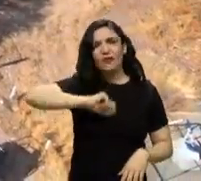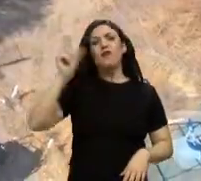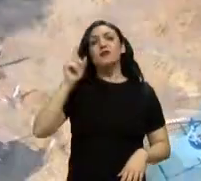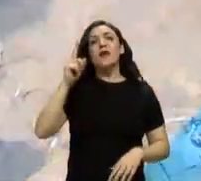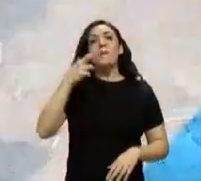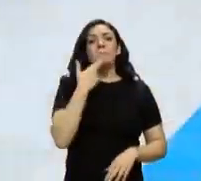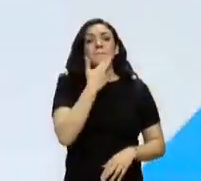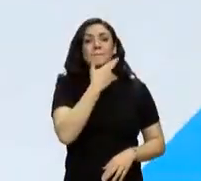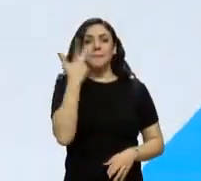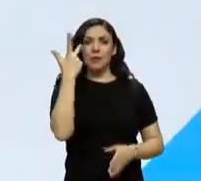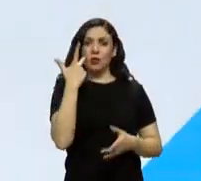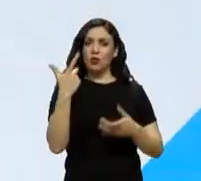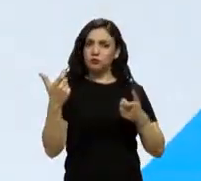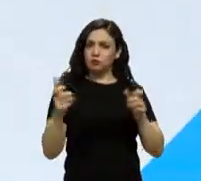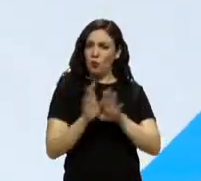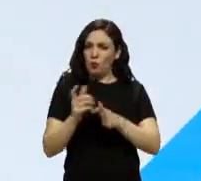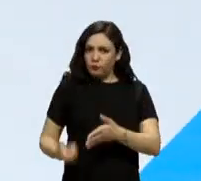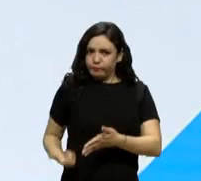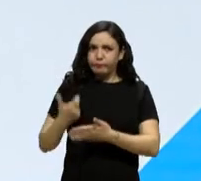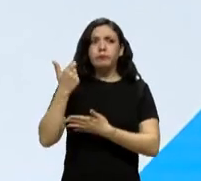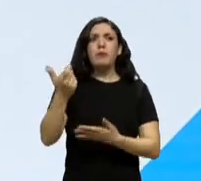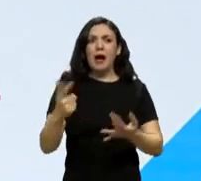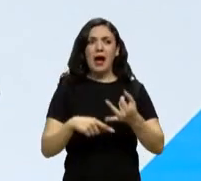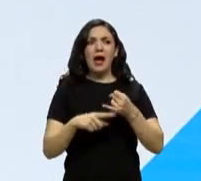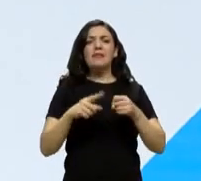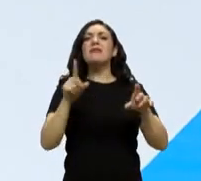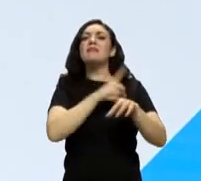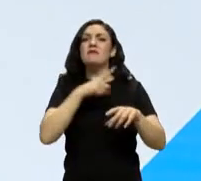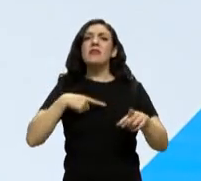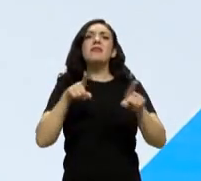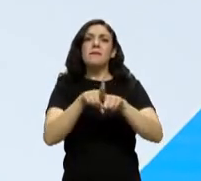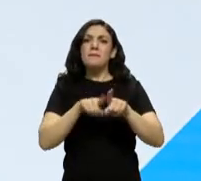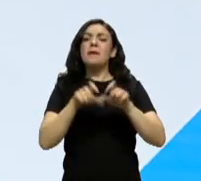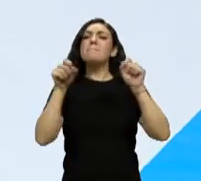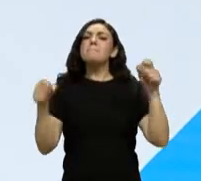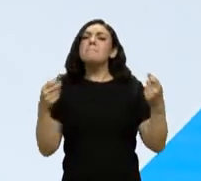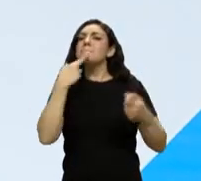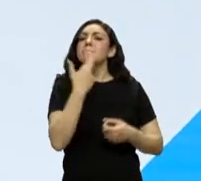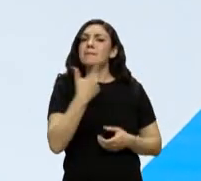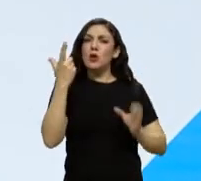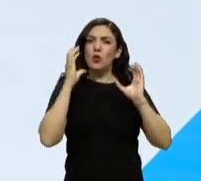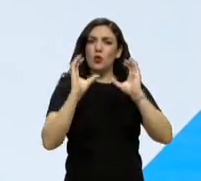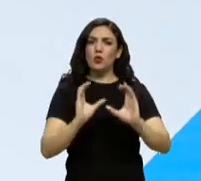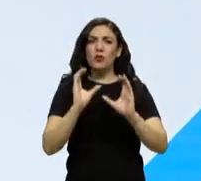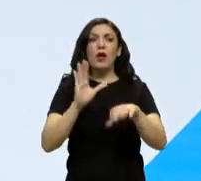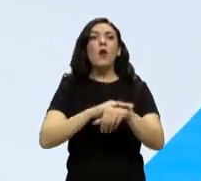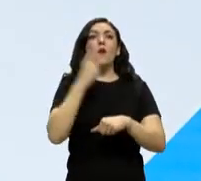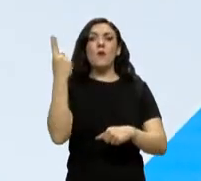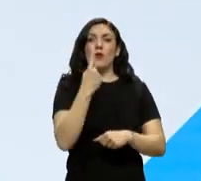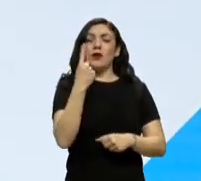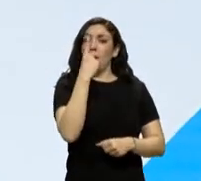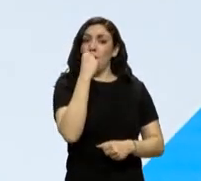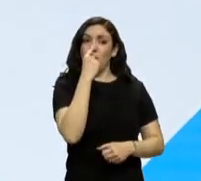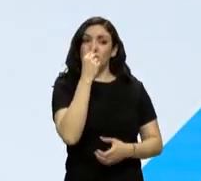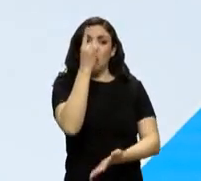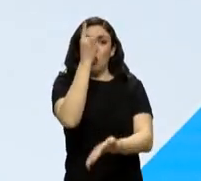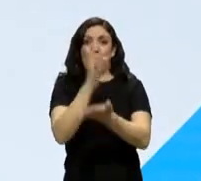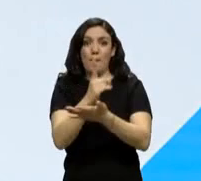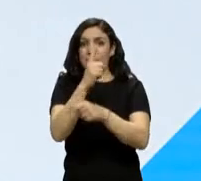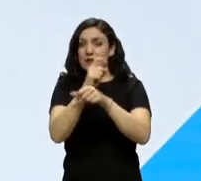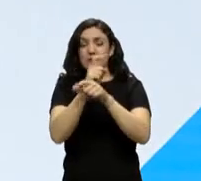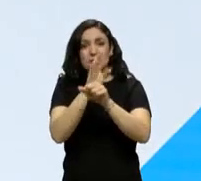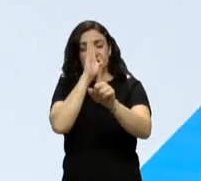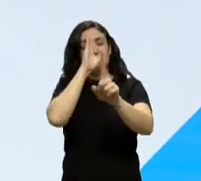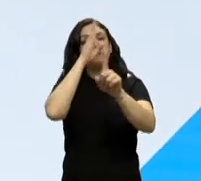estar mejor pagadas que también tienen que estar mejor cuidadas porque los policías precisamente su primera misión